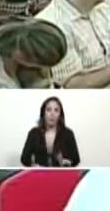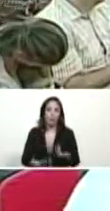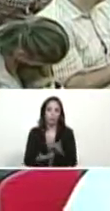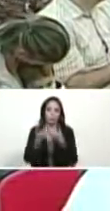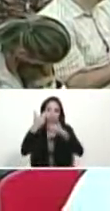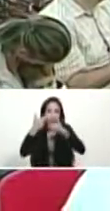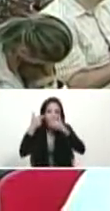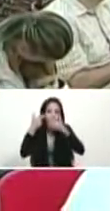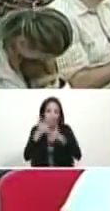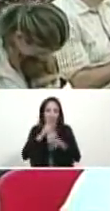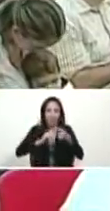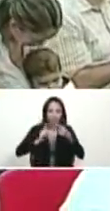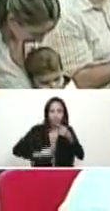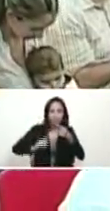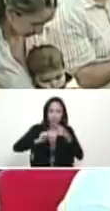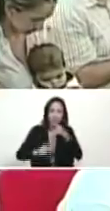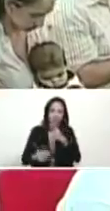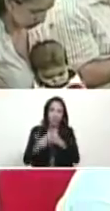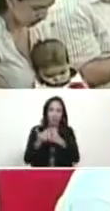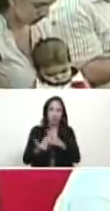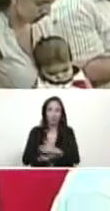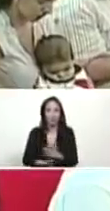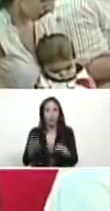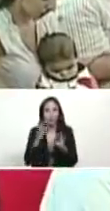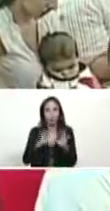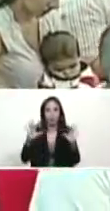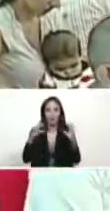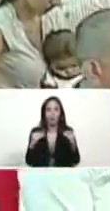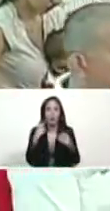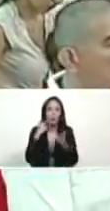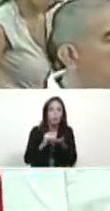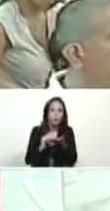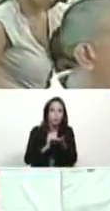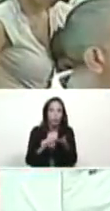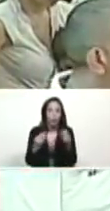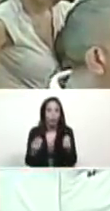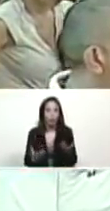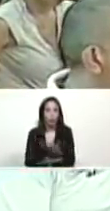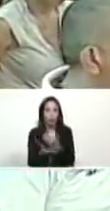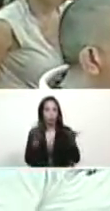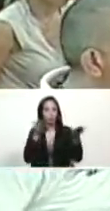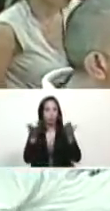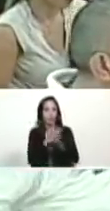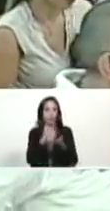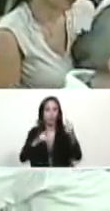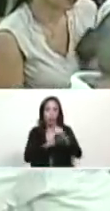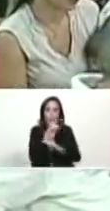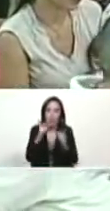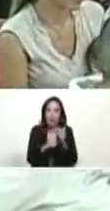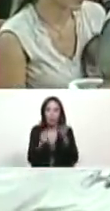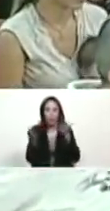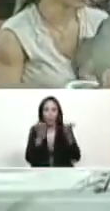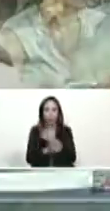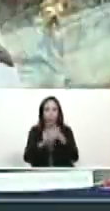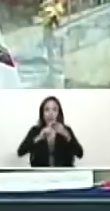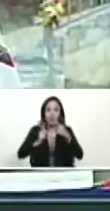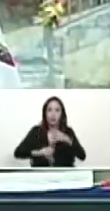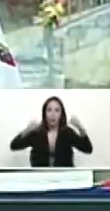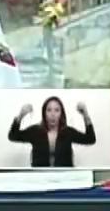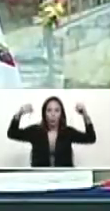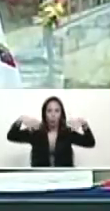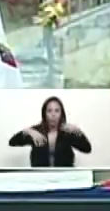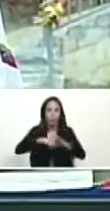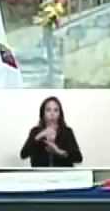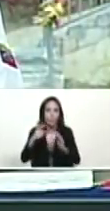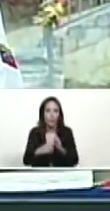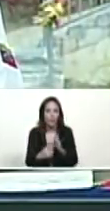eléctrico. Afortunadamente tenemos cómo responder para mantener el servicio al Zulia, servicio eléctrico. Y